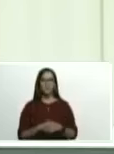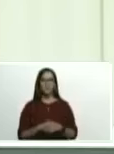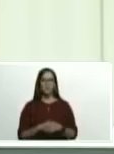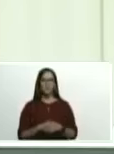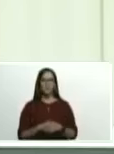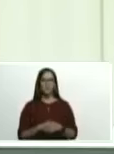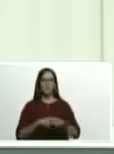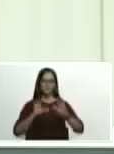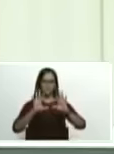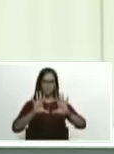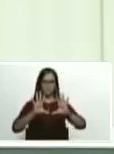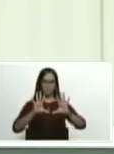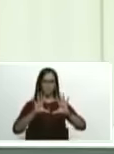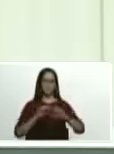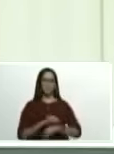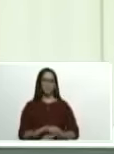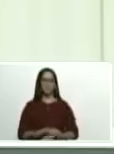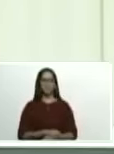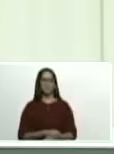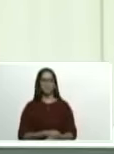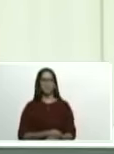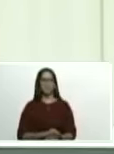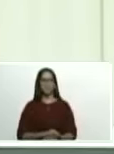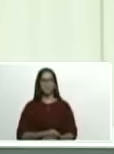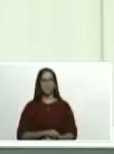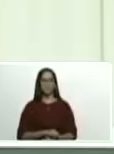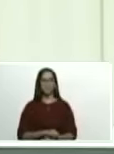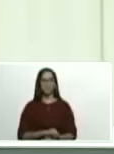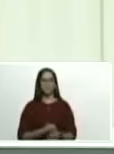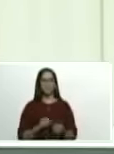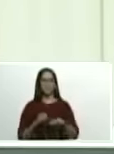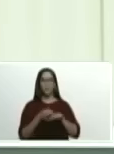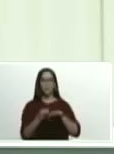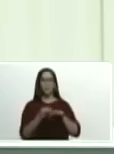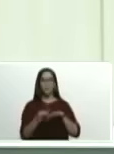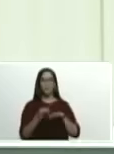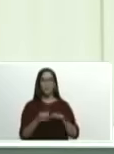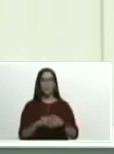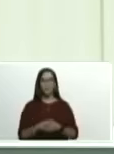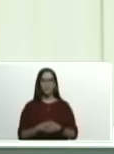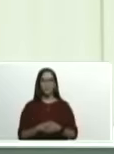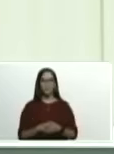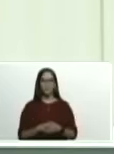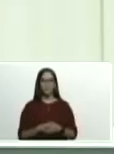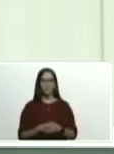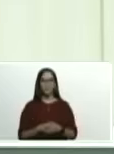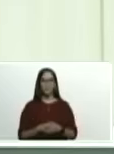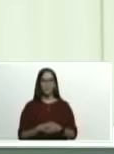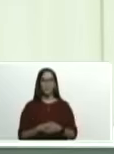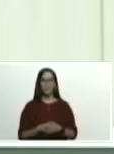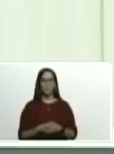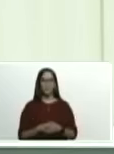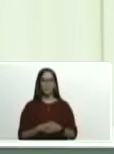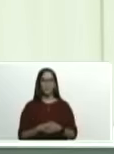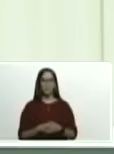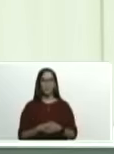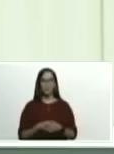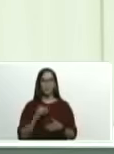En décimo lugar, en municipio Arismendi, en